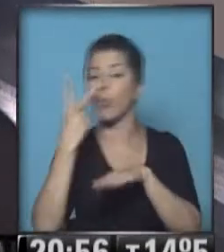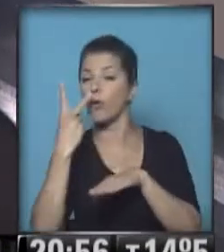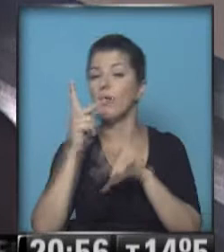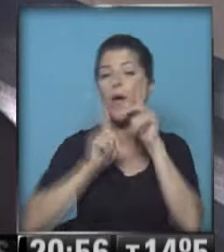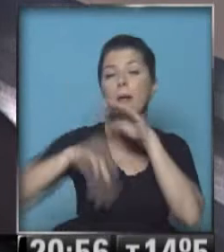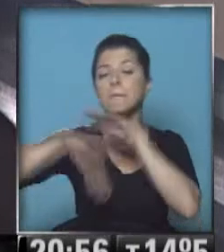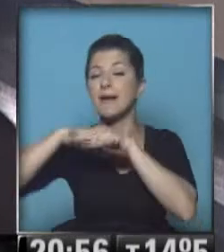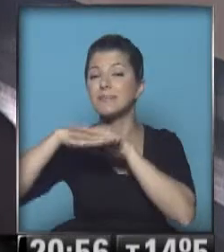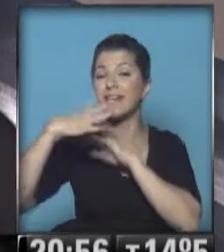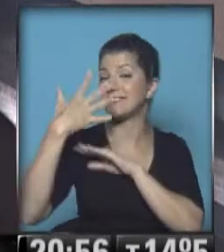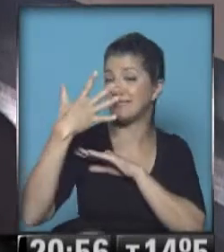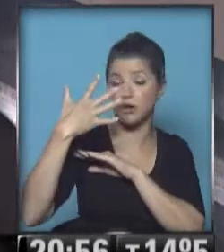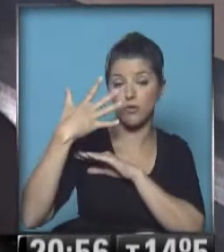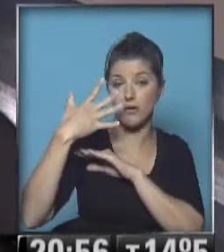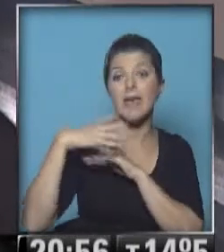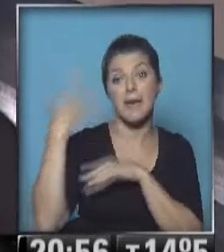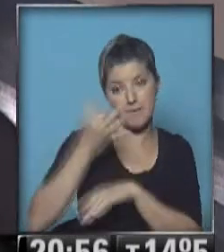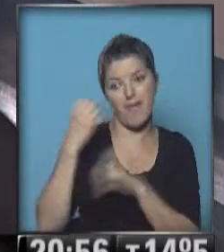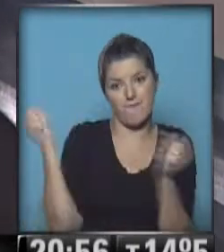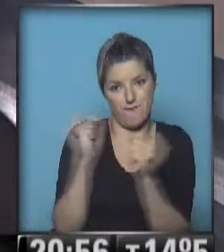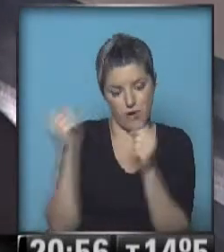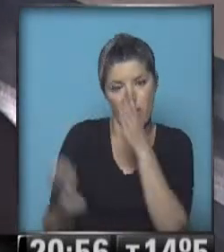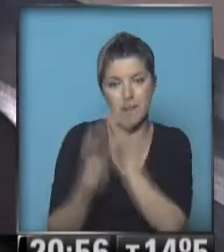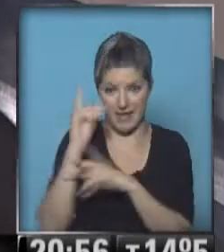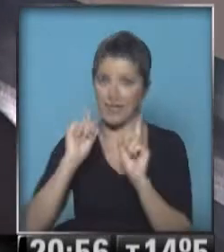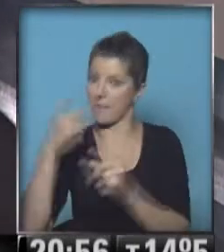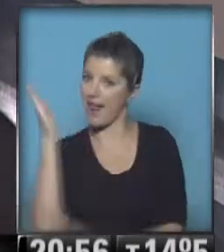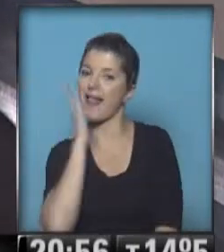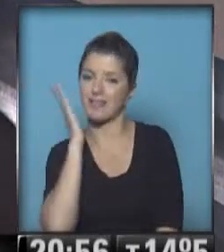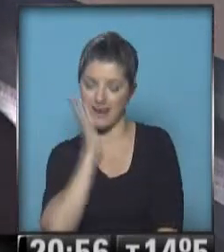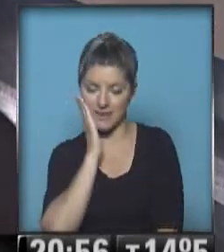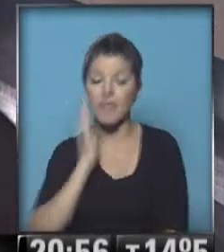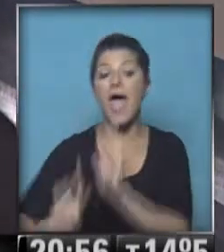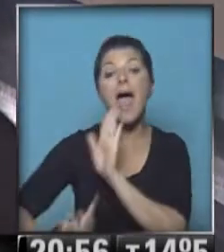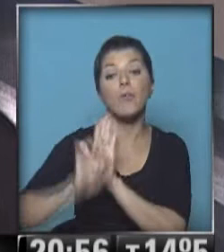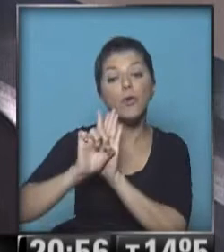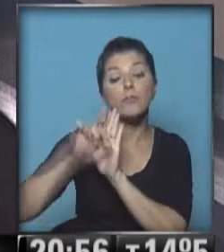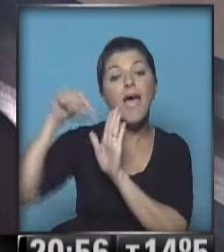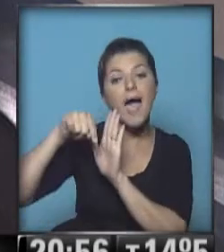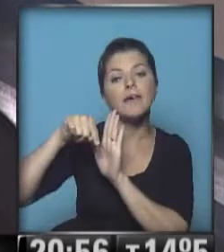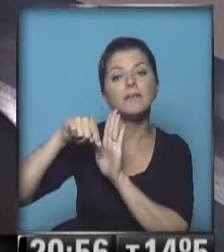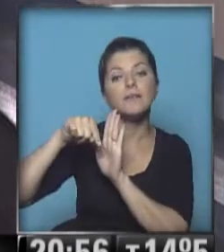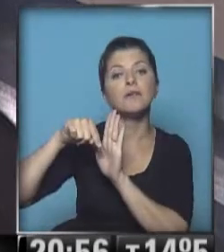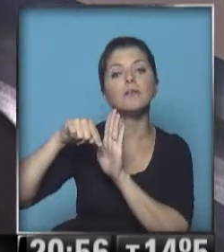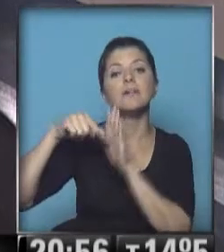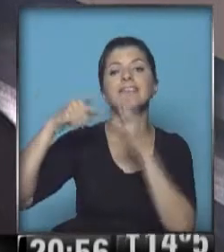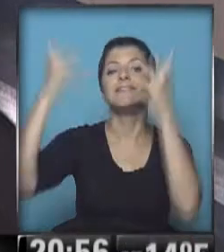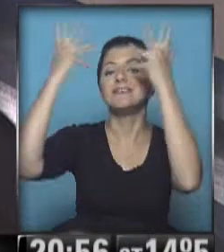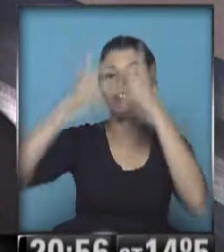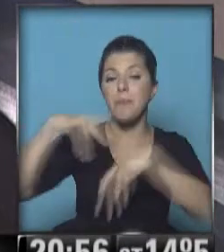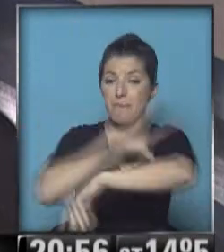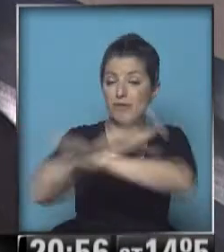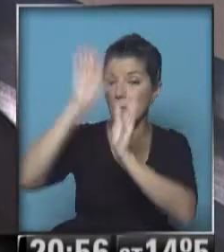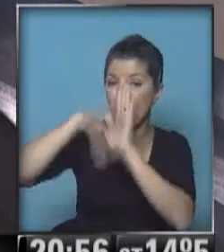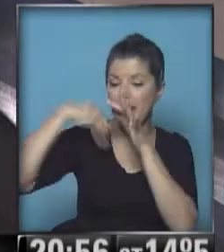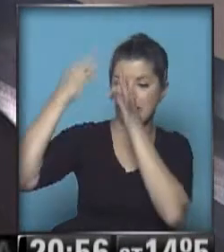apenas 5 grados. Realmente muy fría la mañana y también la tarde. En el norte patagónico, aquí ingresa un nuevo sistema de baja presión por el oeste y esto